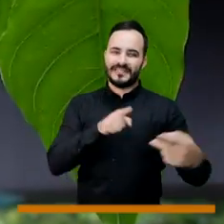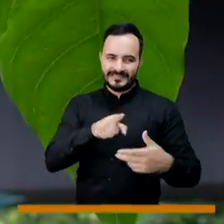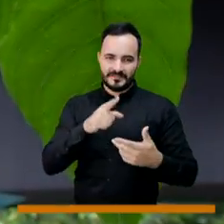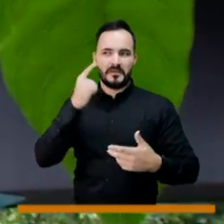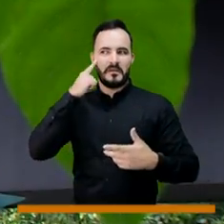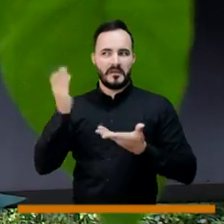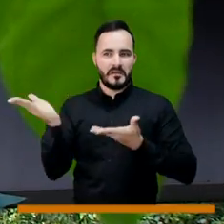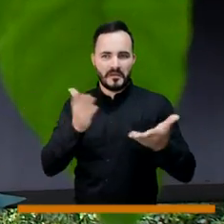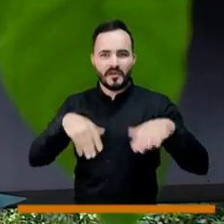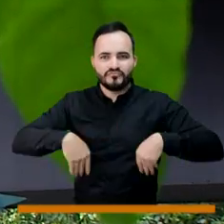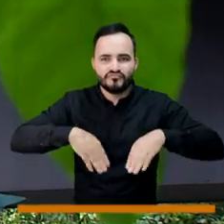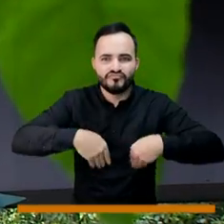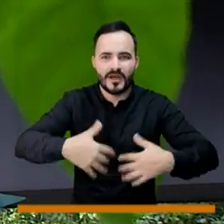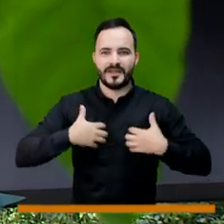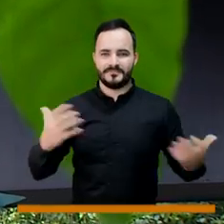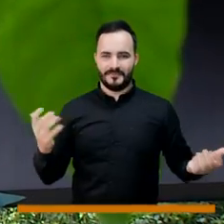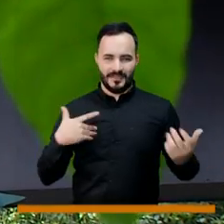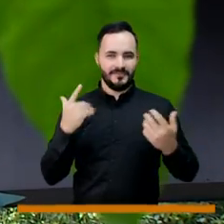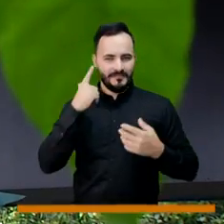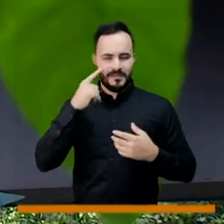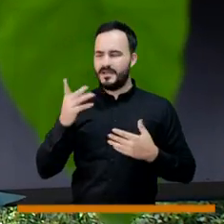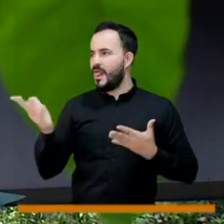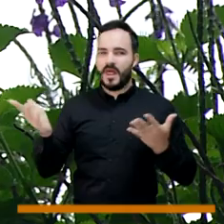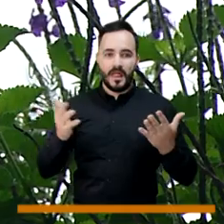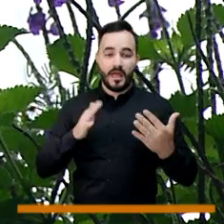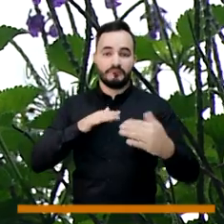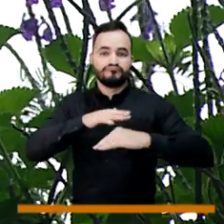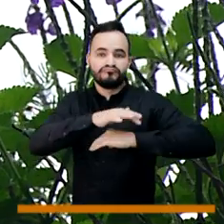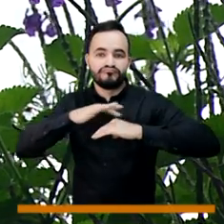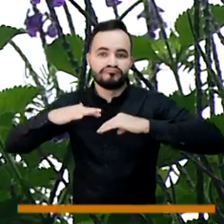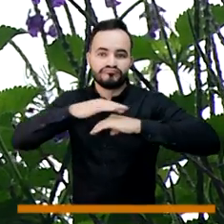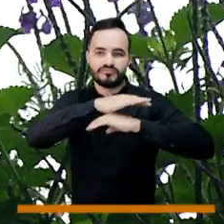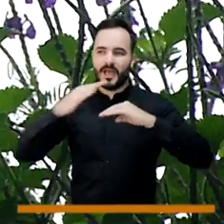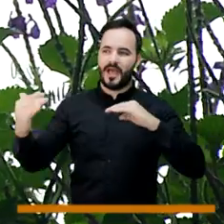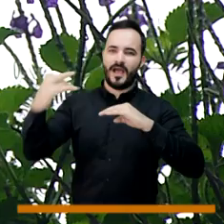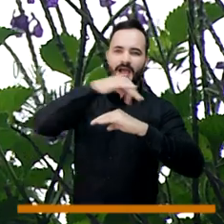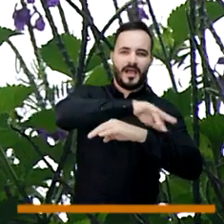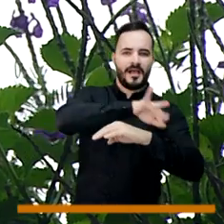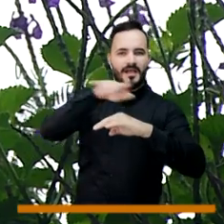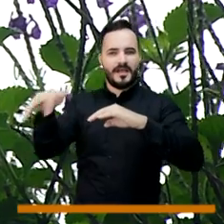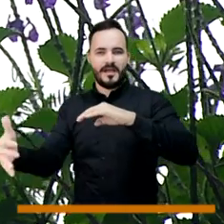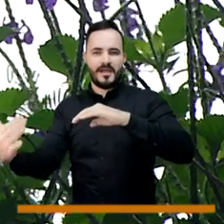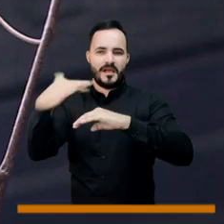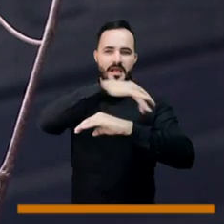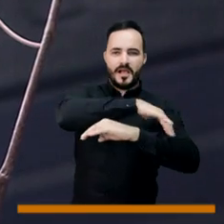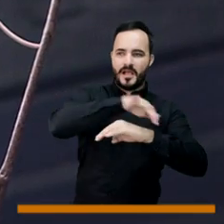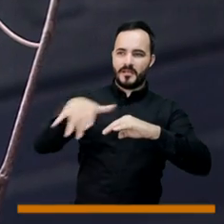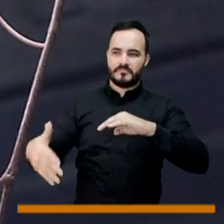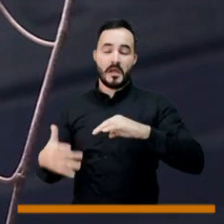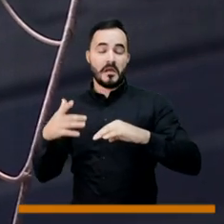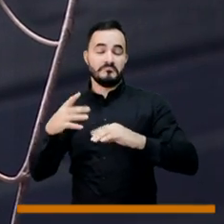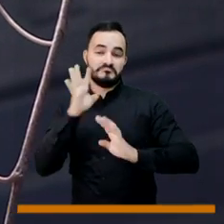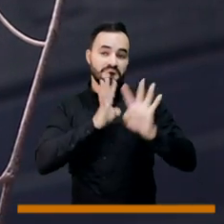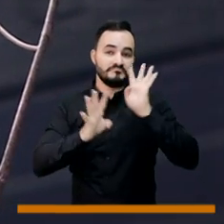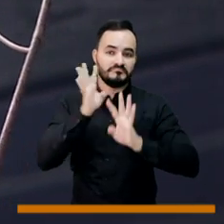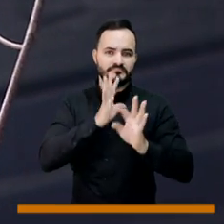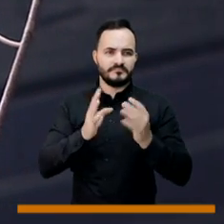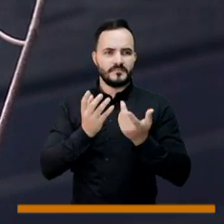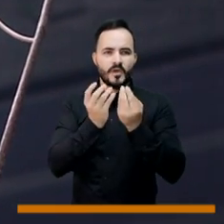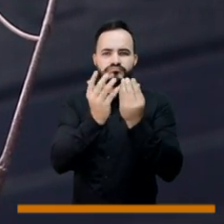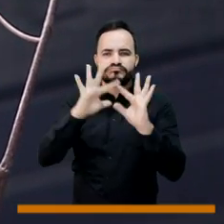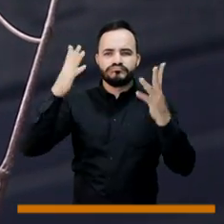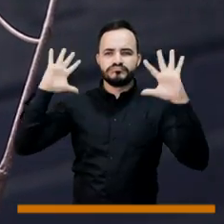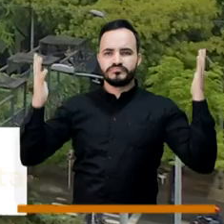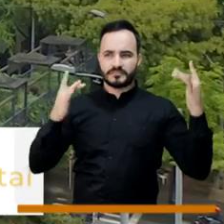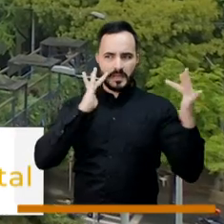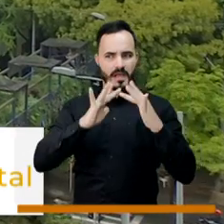discretamente y humildemente, puede ser una conexión muy importante para la fauna que hoy existe y para que en un futuro pueda llegar a